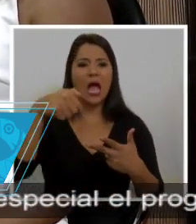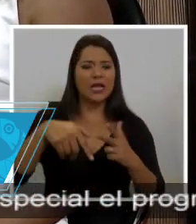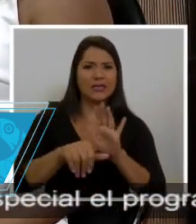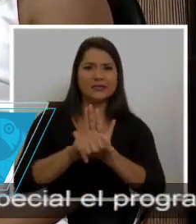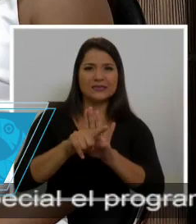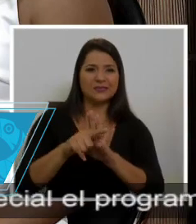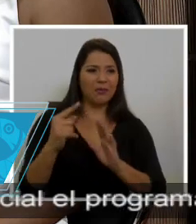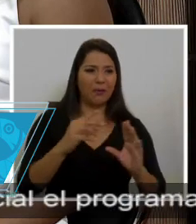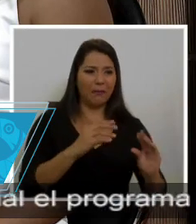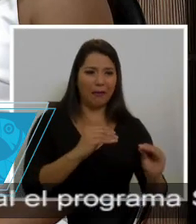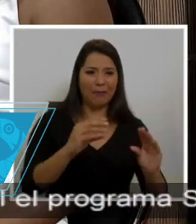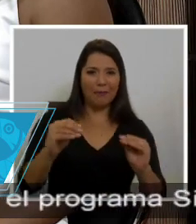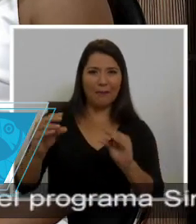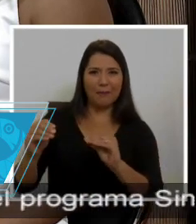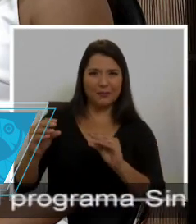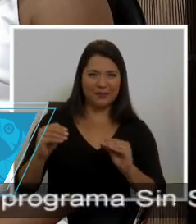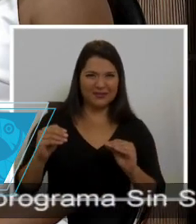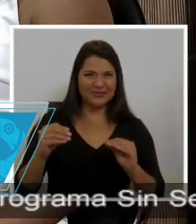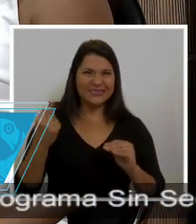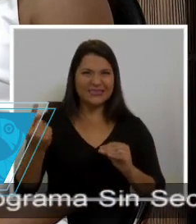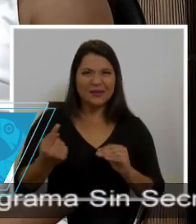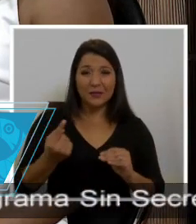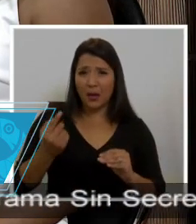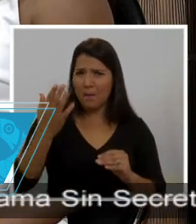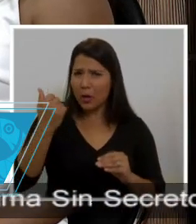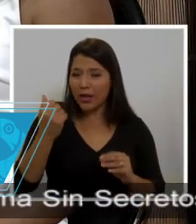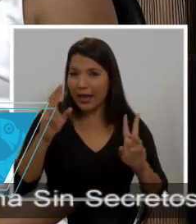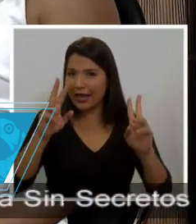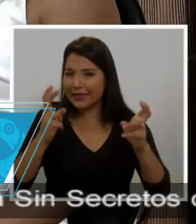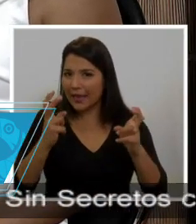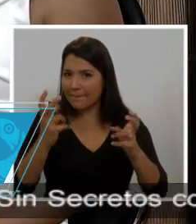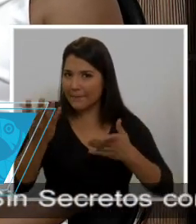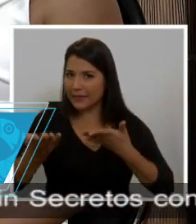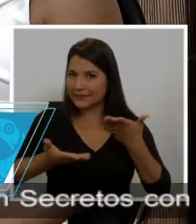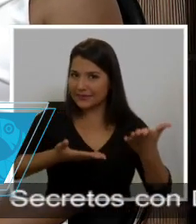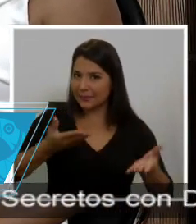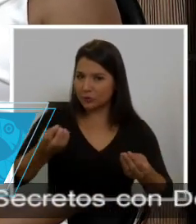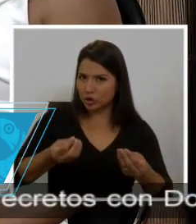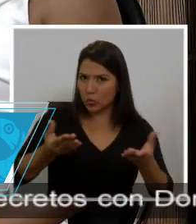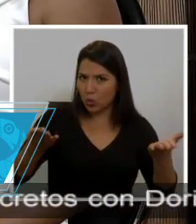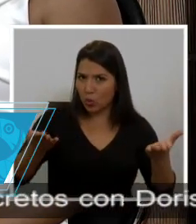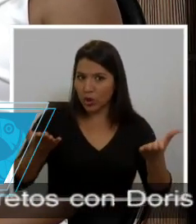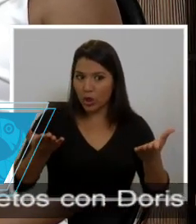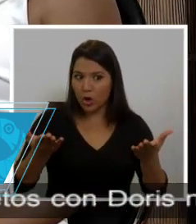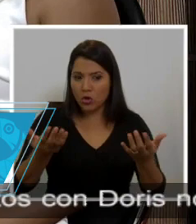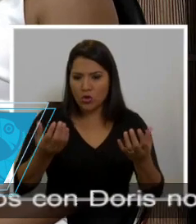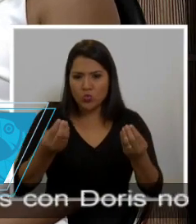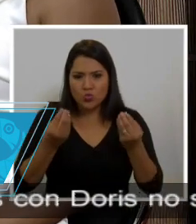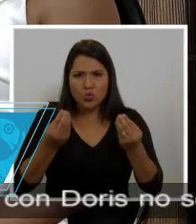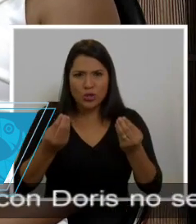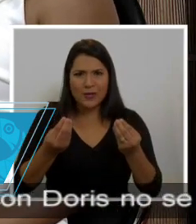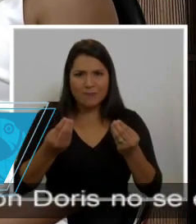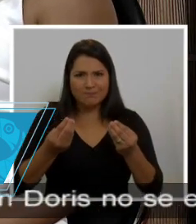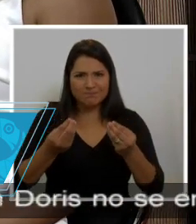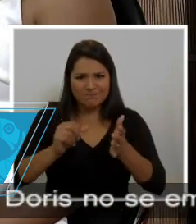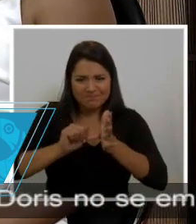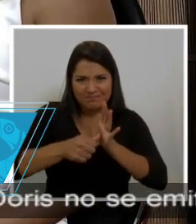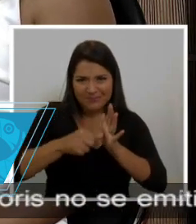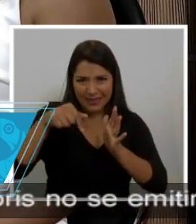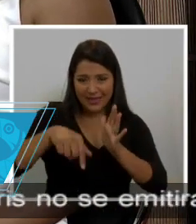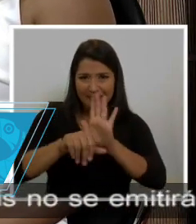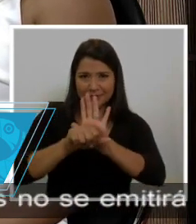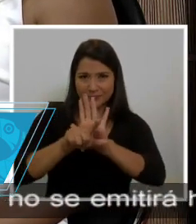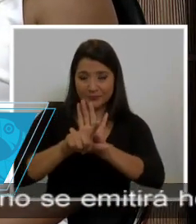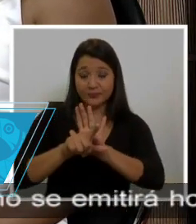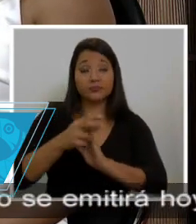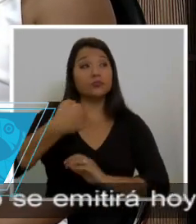Asamblea Legislativa. ¿Será porque el tema del sector público estará muy presente aquí en el Congreso? De hecho que días atrás, hablando con